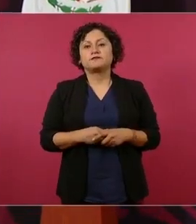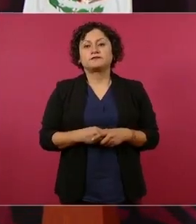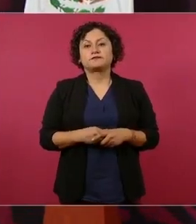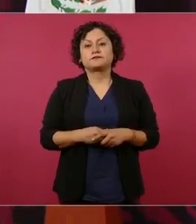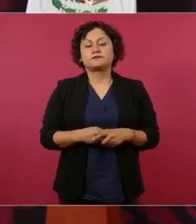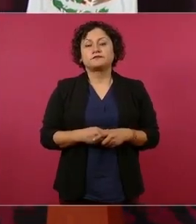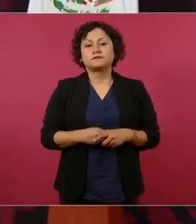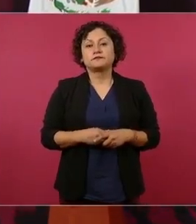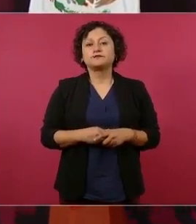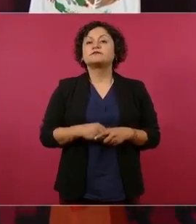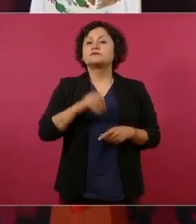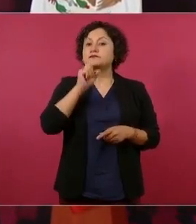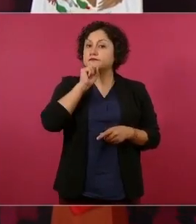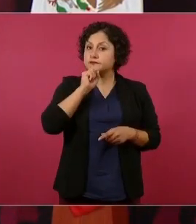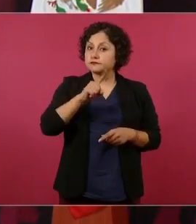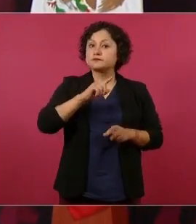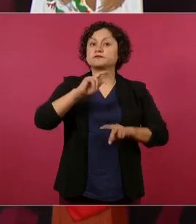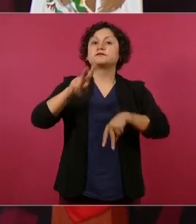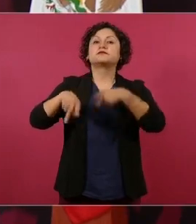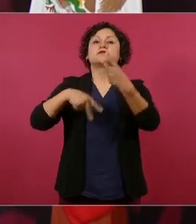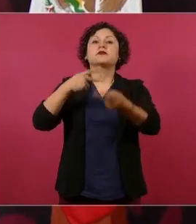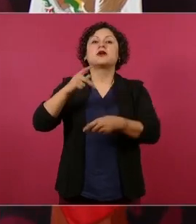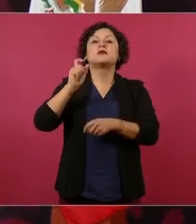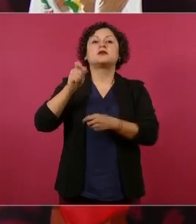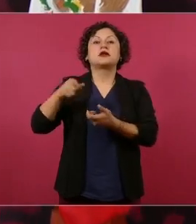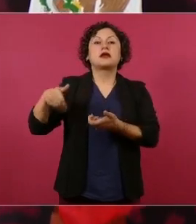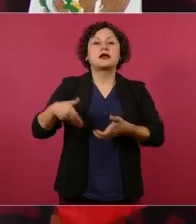vamos a evaluar todo el programa de